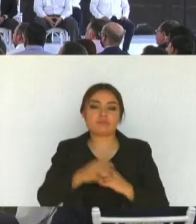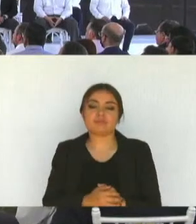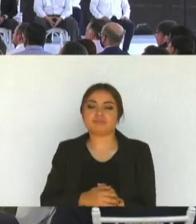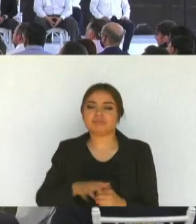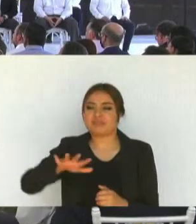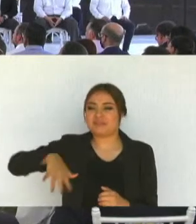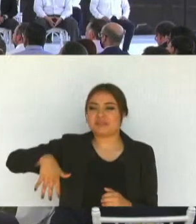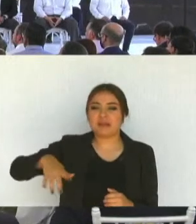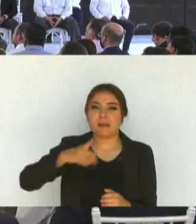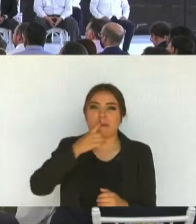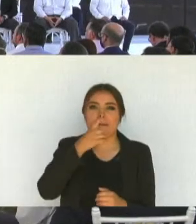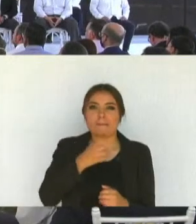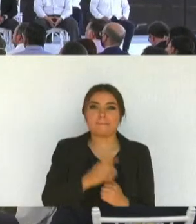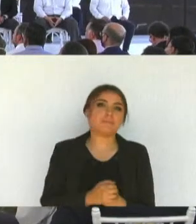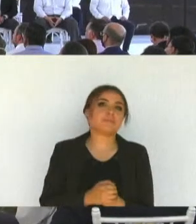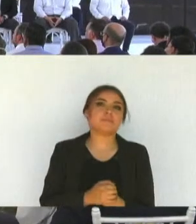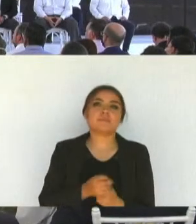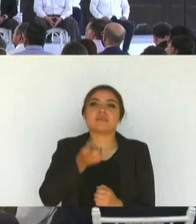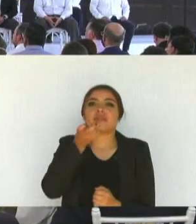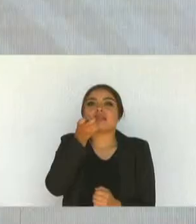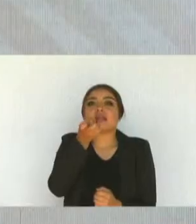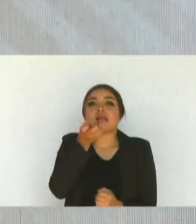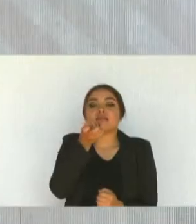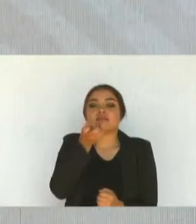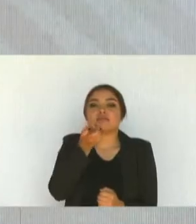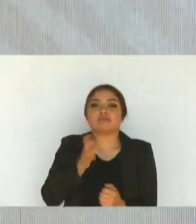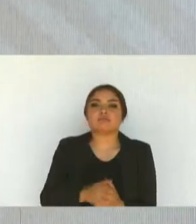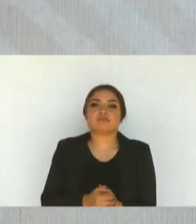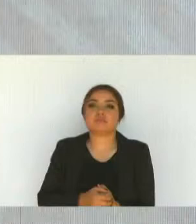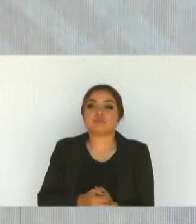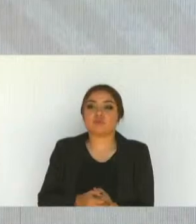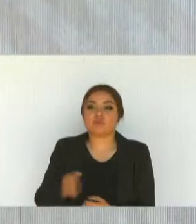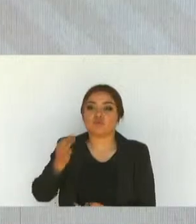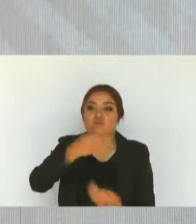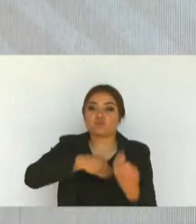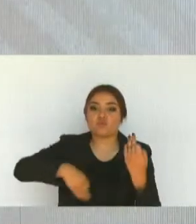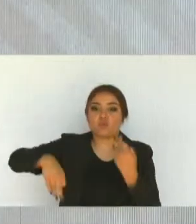Esto debe generar un círculo virtuoso